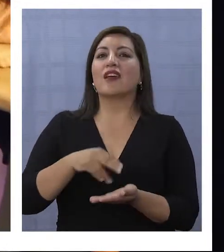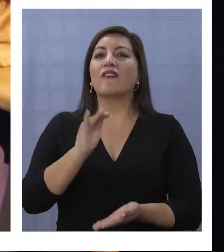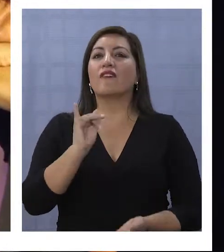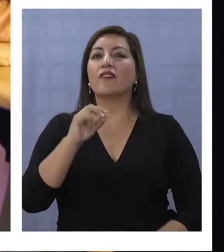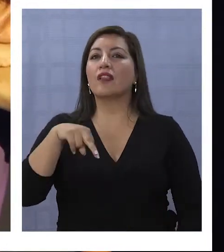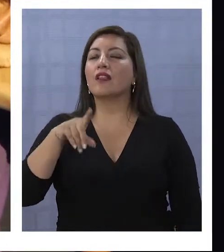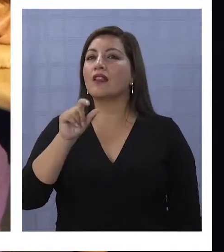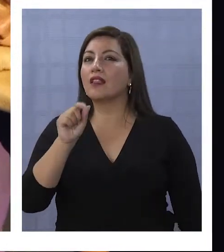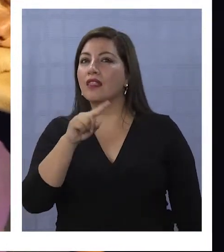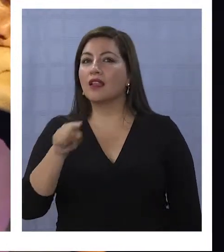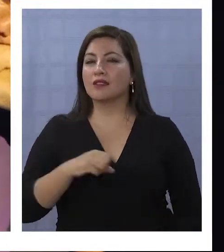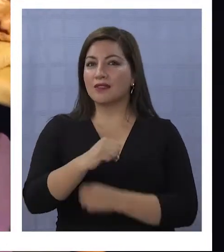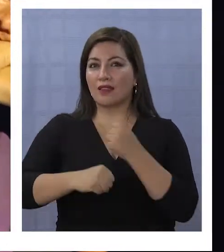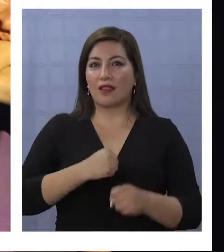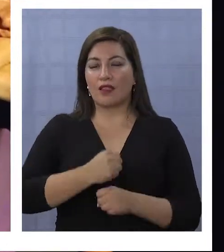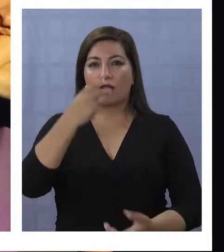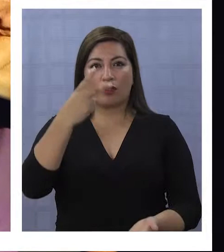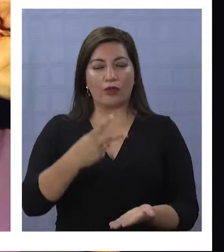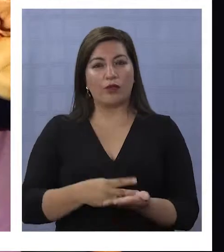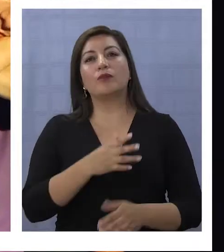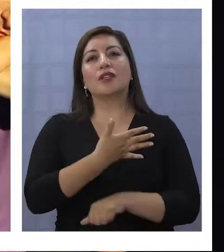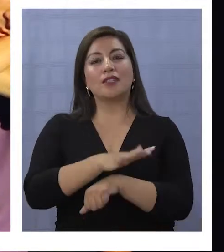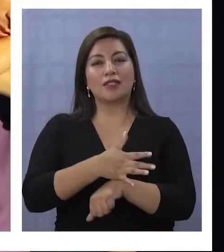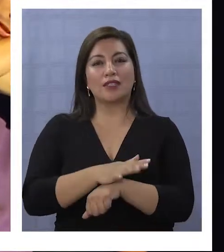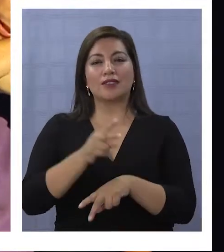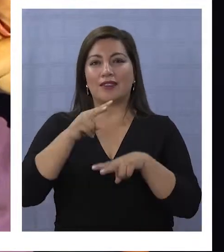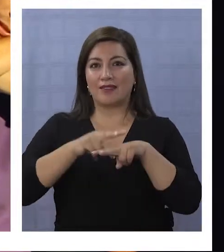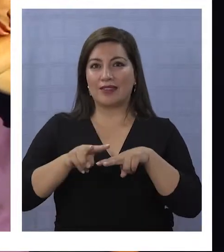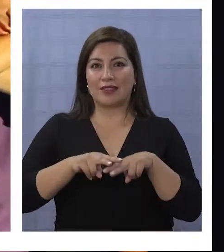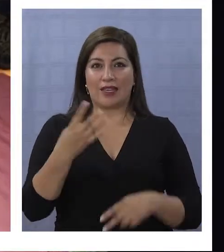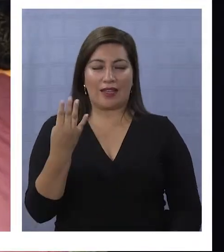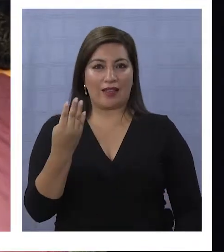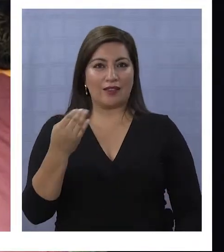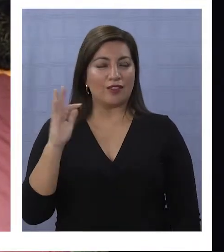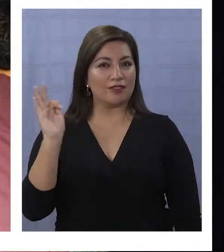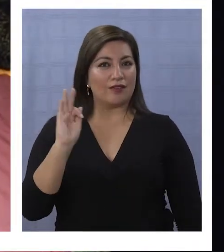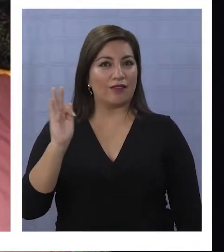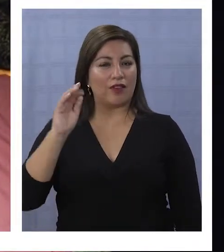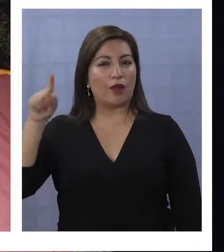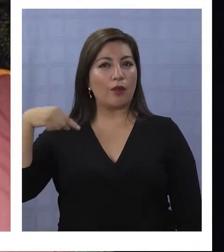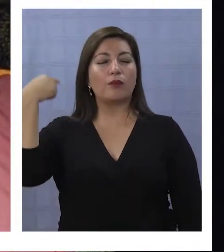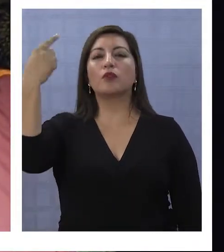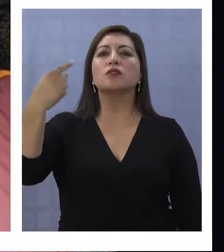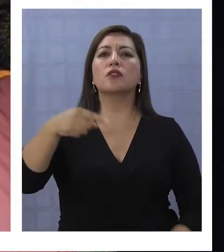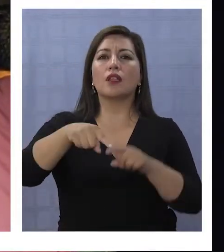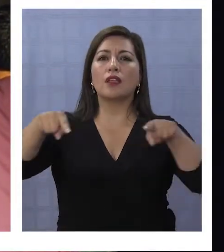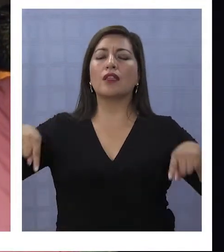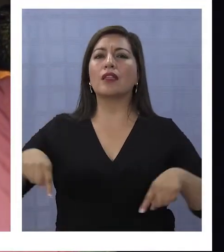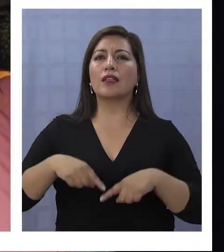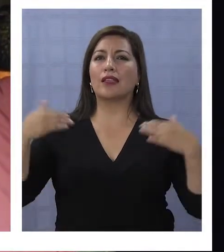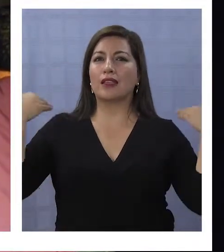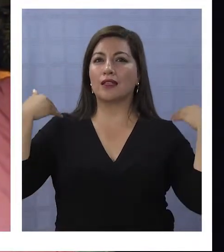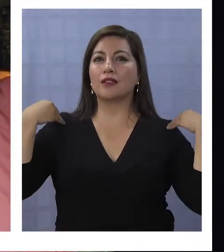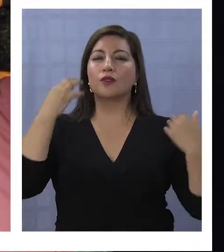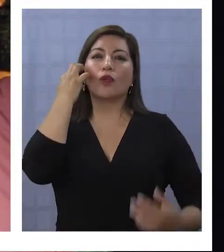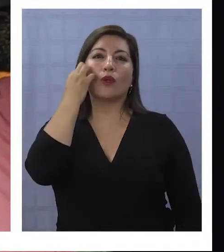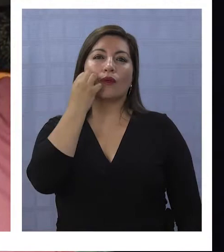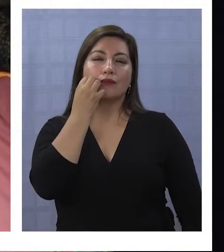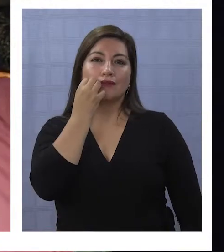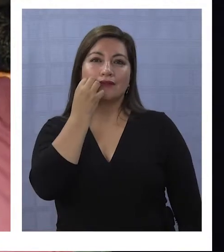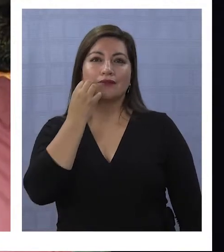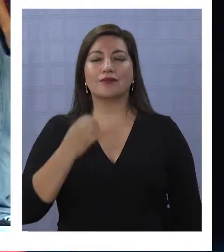FINDAS 2015, que se realizará el 14 de febrero próximo en el gimnasio de la UNAP.